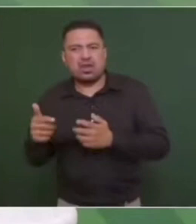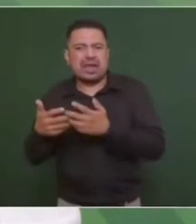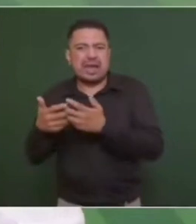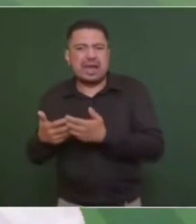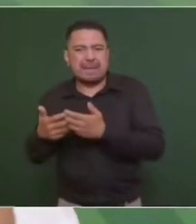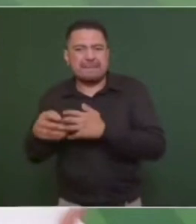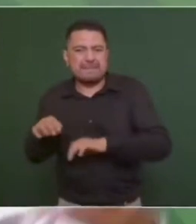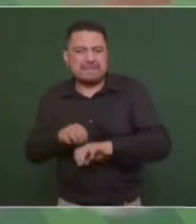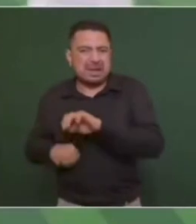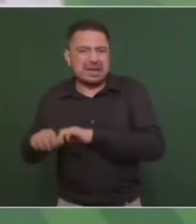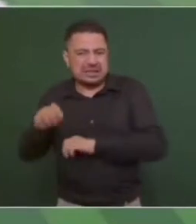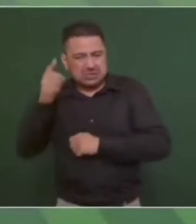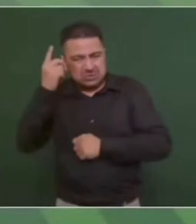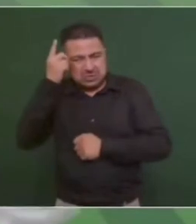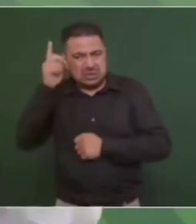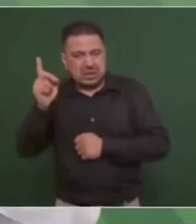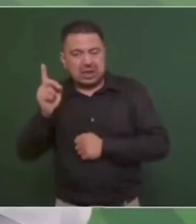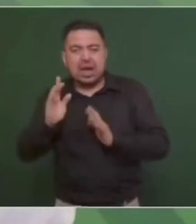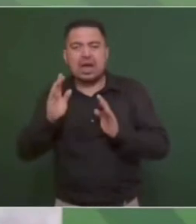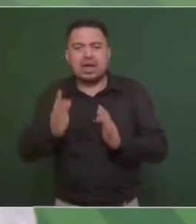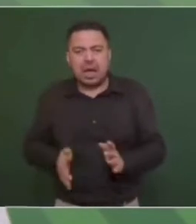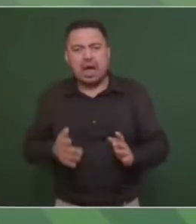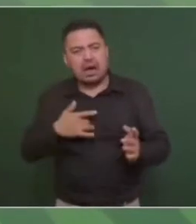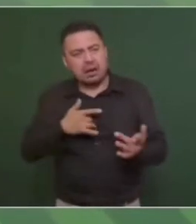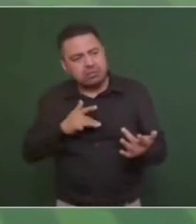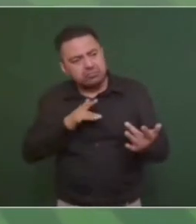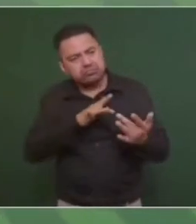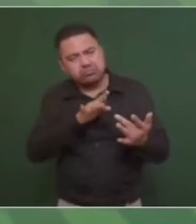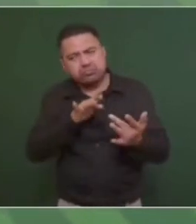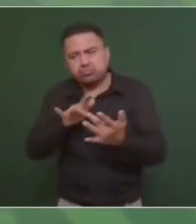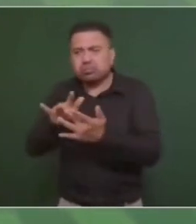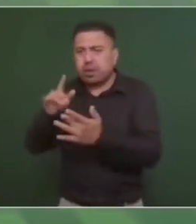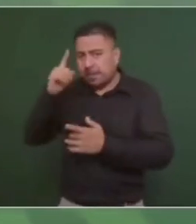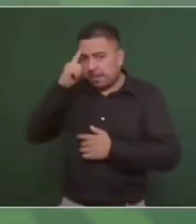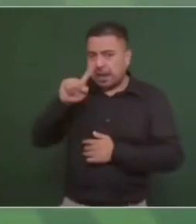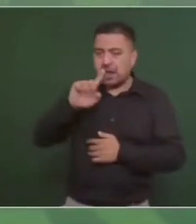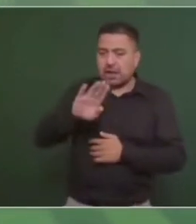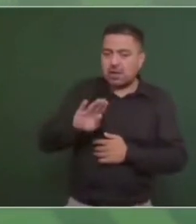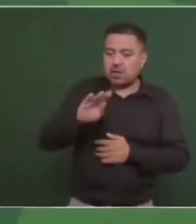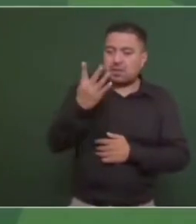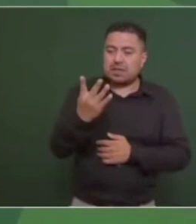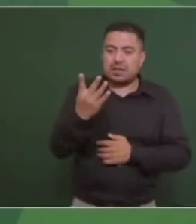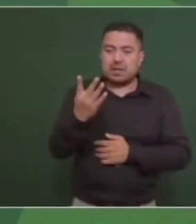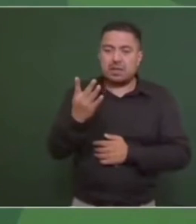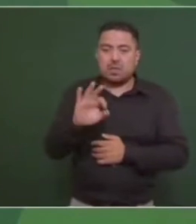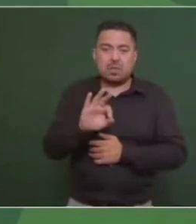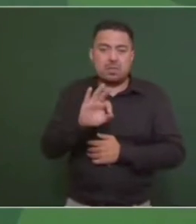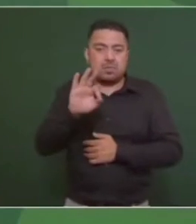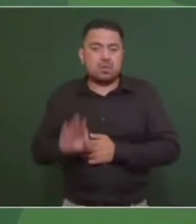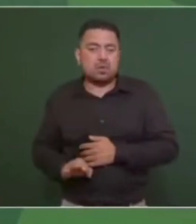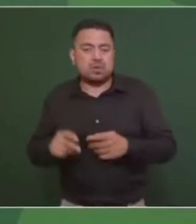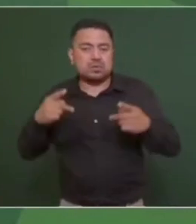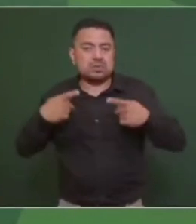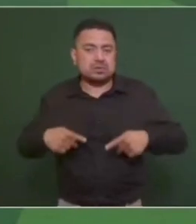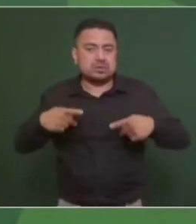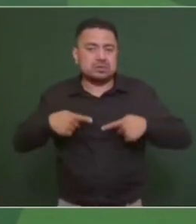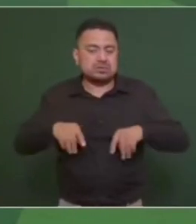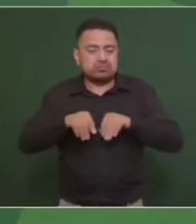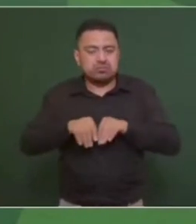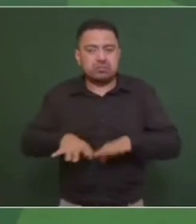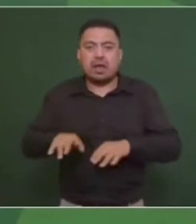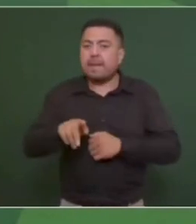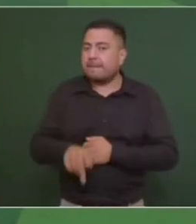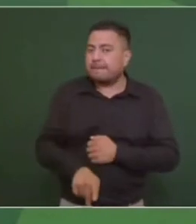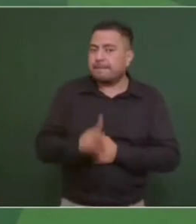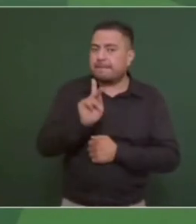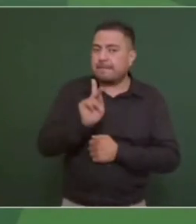empresas ya tenemos comunicación para el 94 por de la población sin